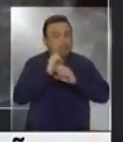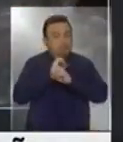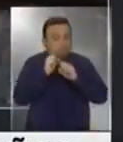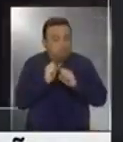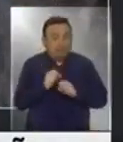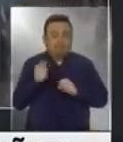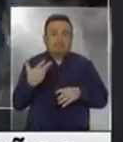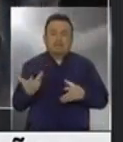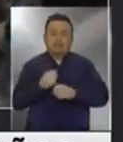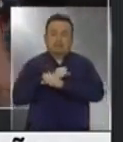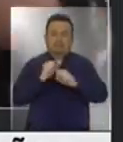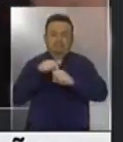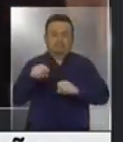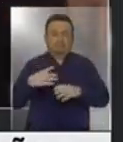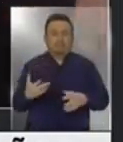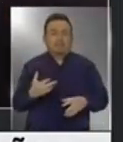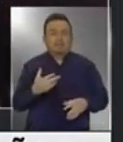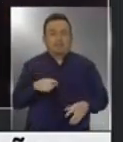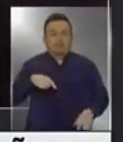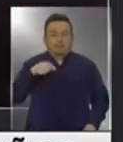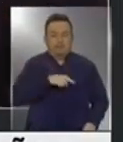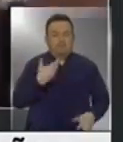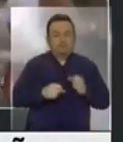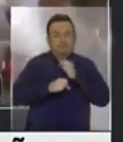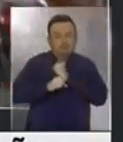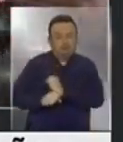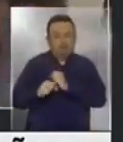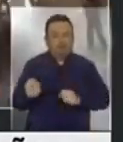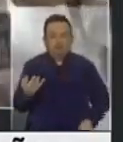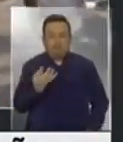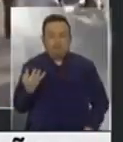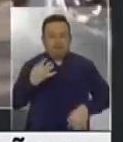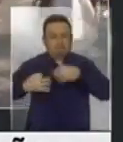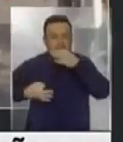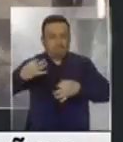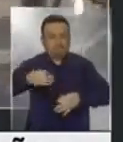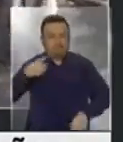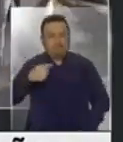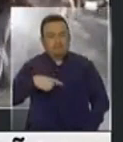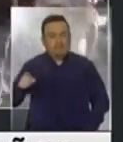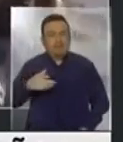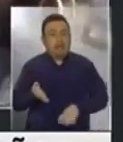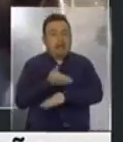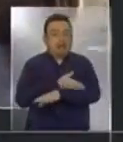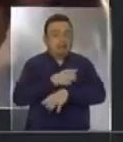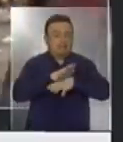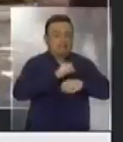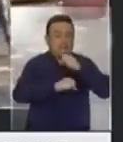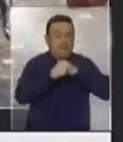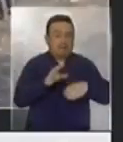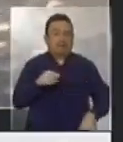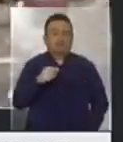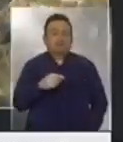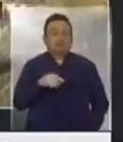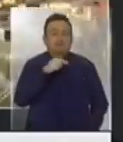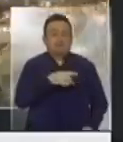libaneses prosirios, desencadenó una ola de protestas, forzó la retirada del país de las tropas sirias tras una presencia de 30